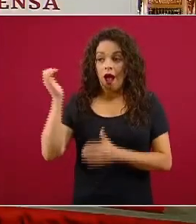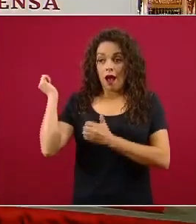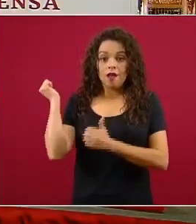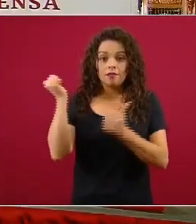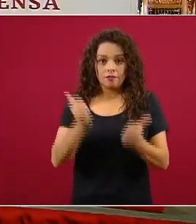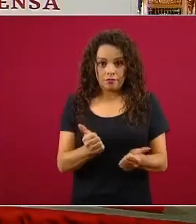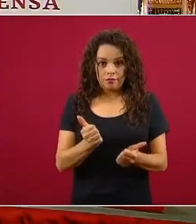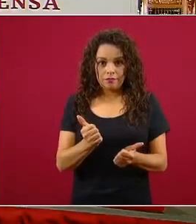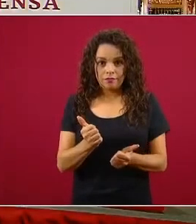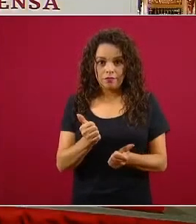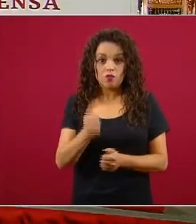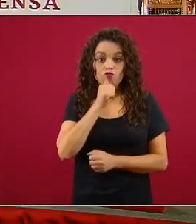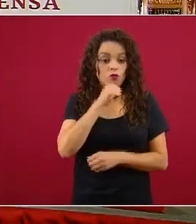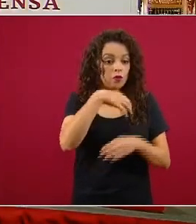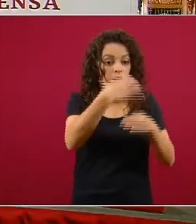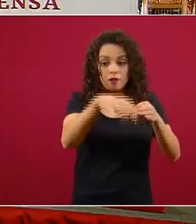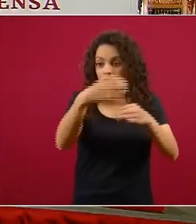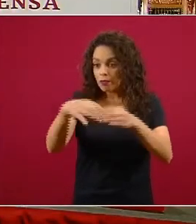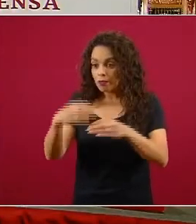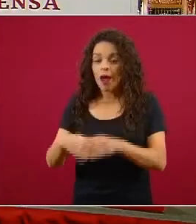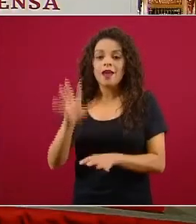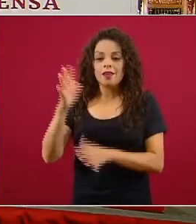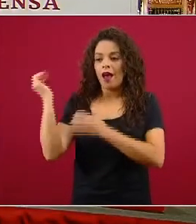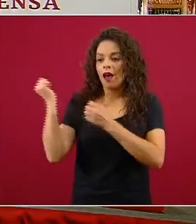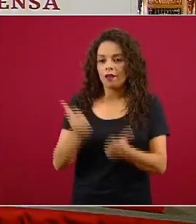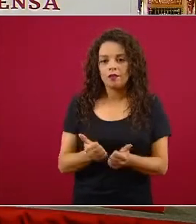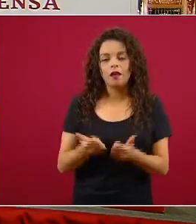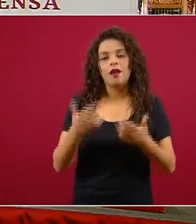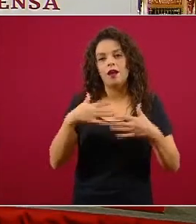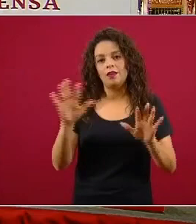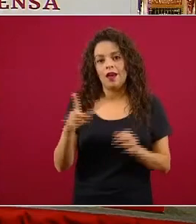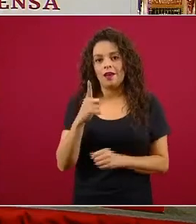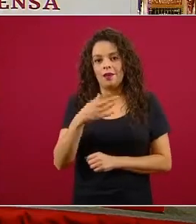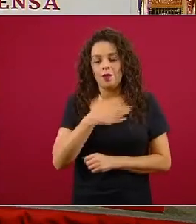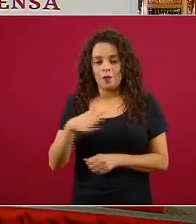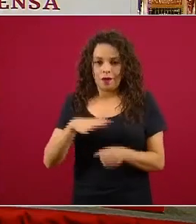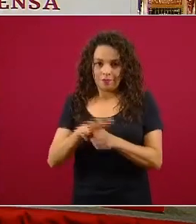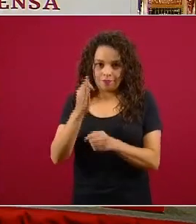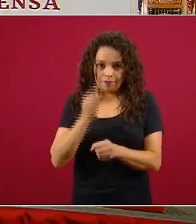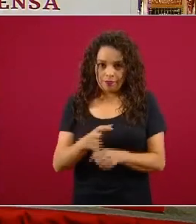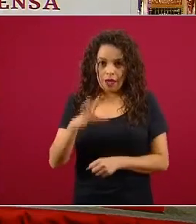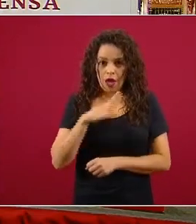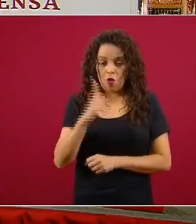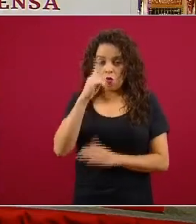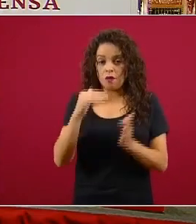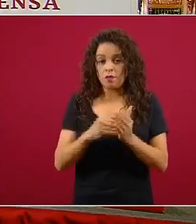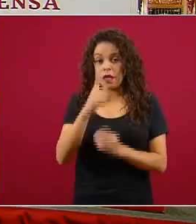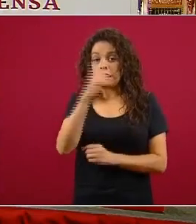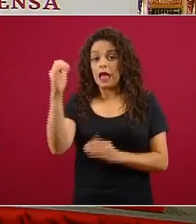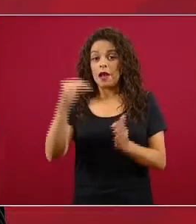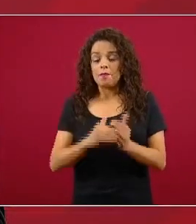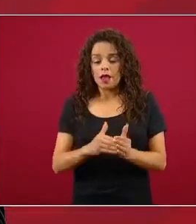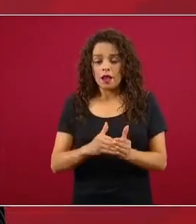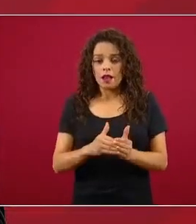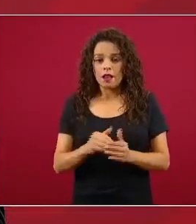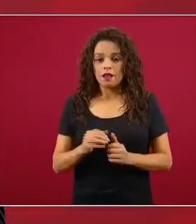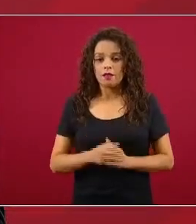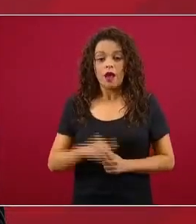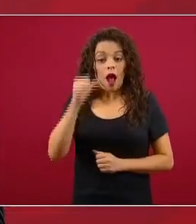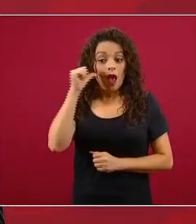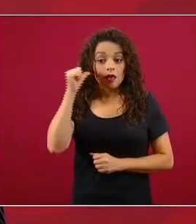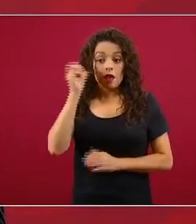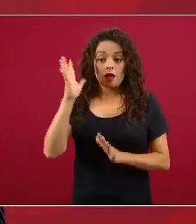se agotaran los que estábamos redistribuyendo, ya llegaron. Tenemos más de 1.100.000 certificados que llegaron desde